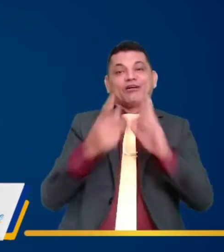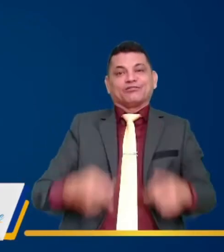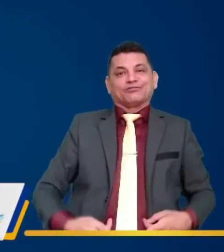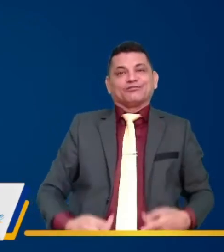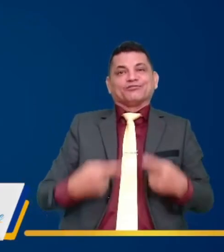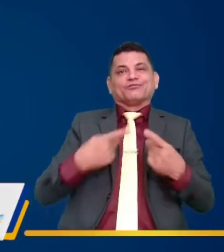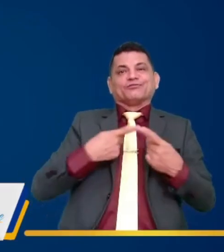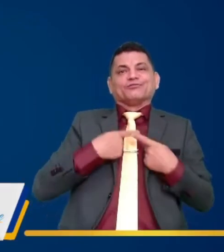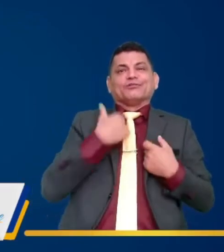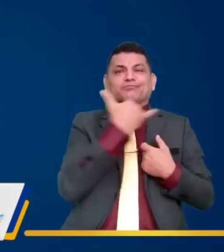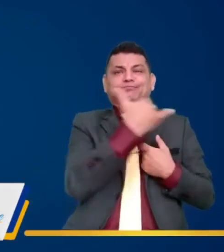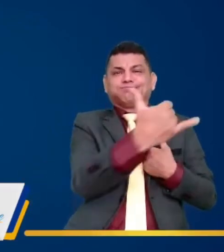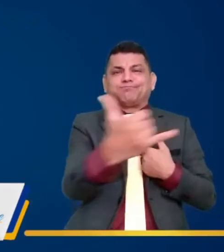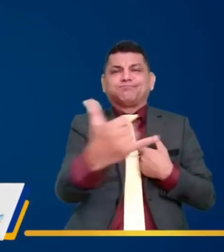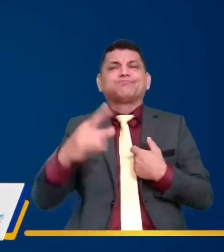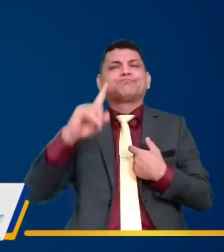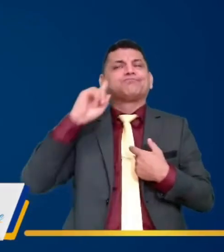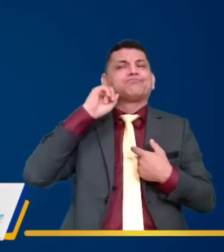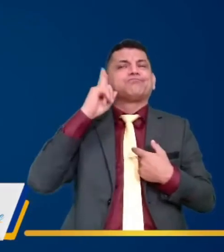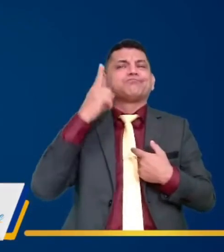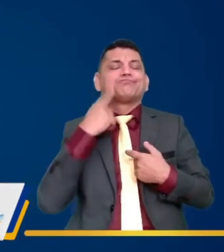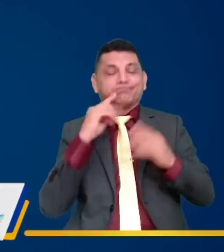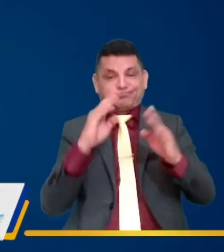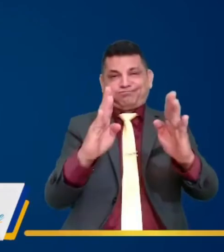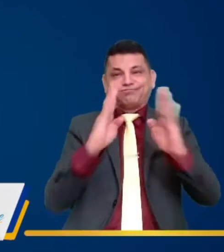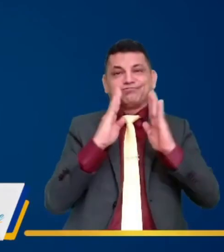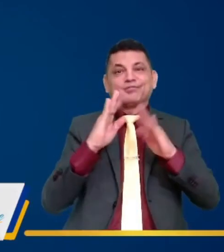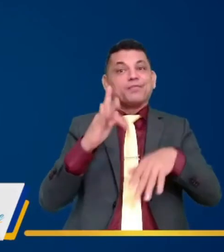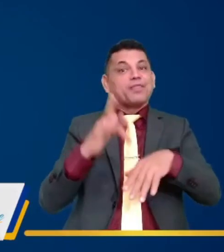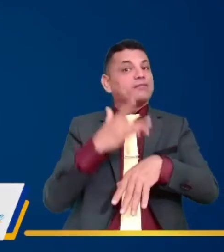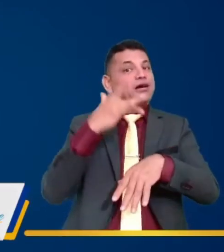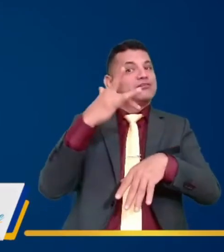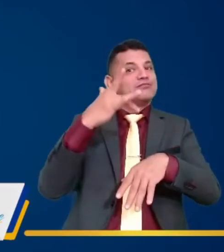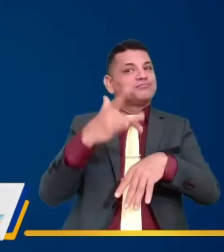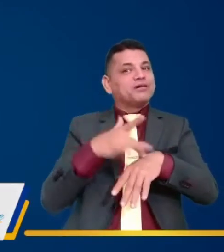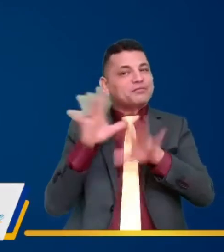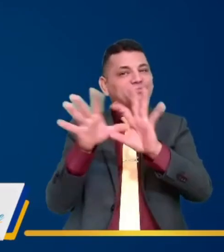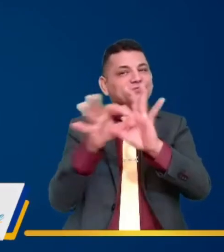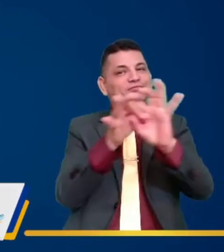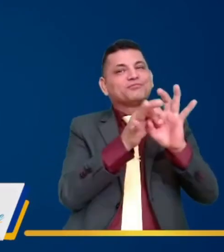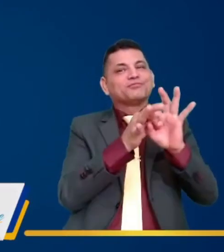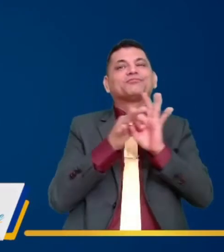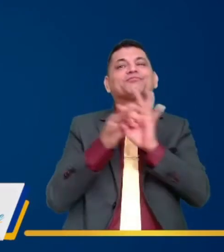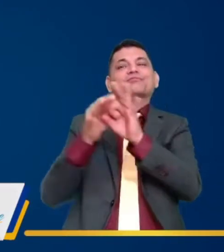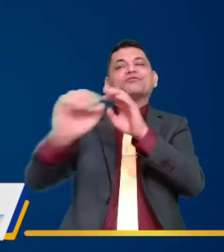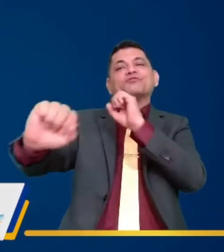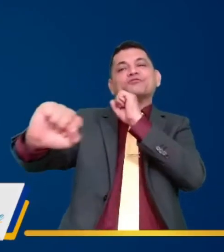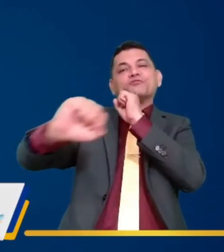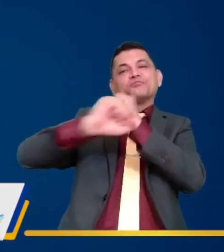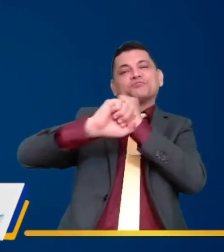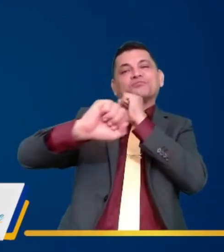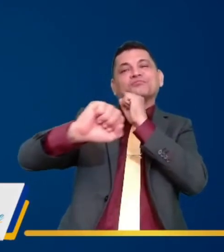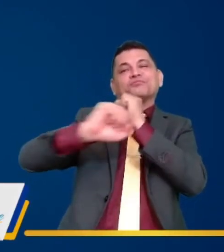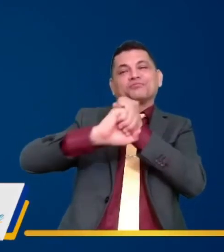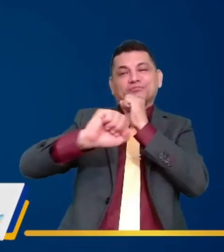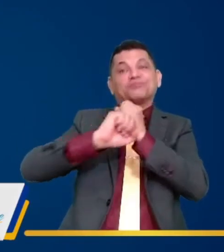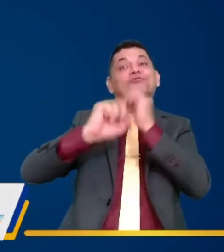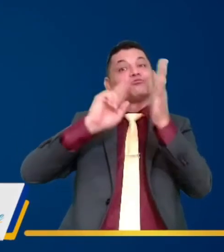de aquellos que lo escuchan. Así que lo animamos para que se una y para que apoye también